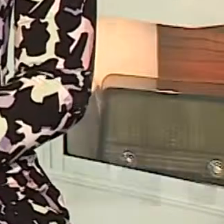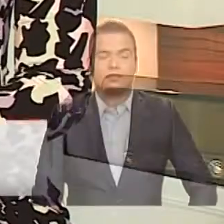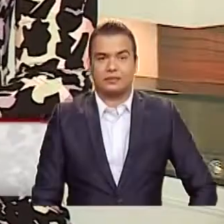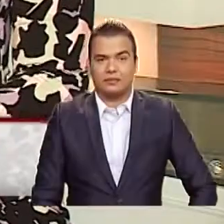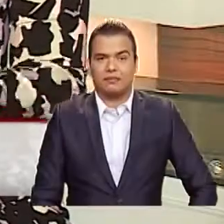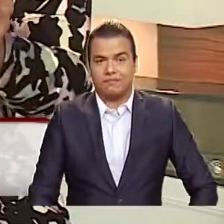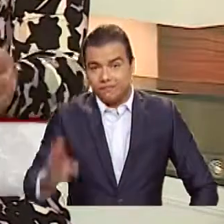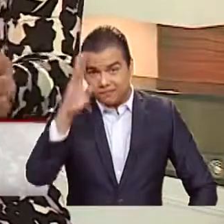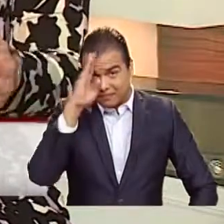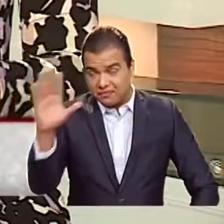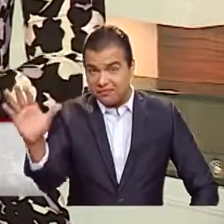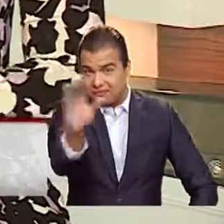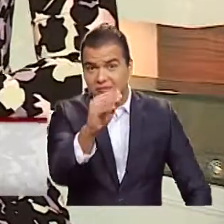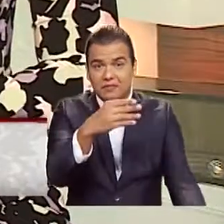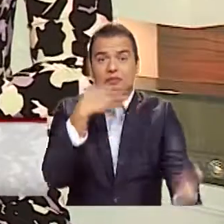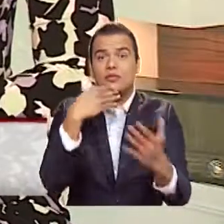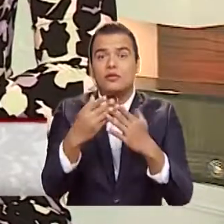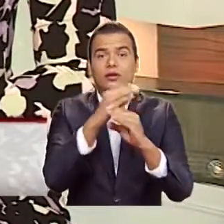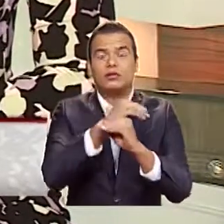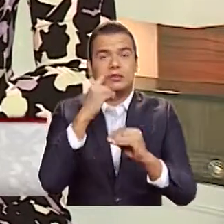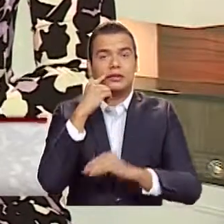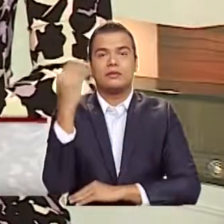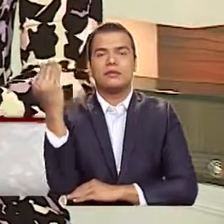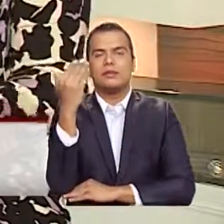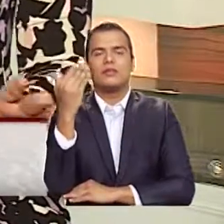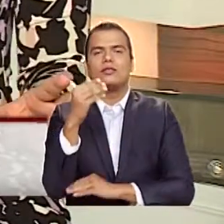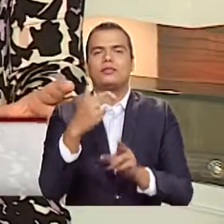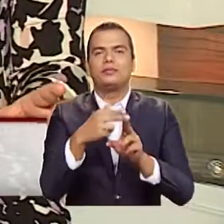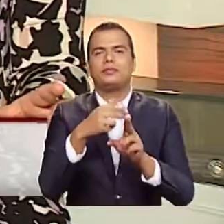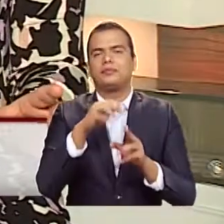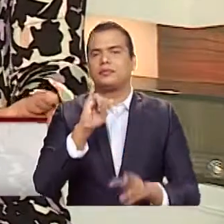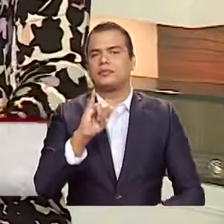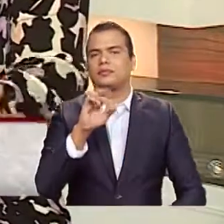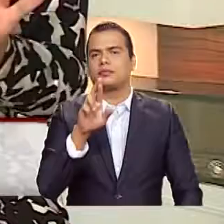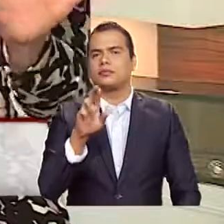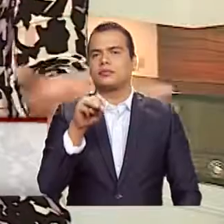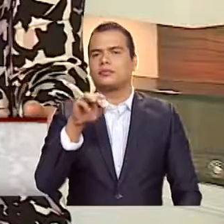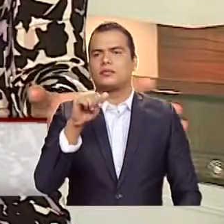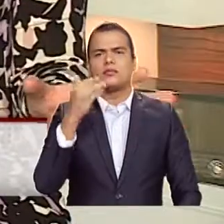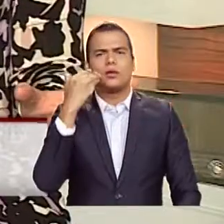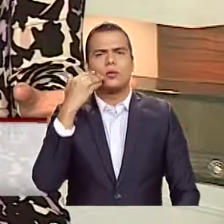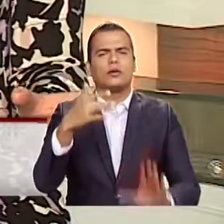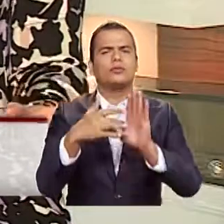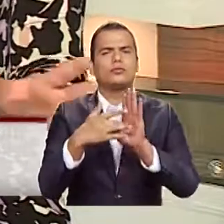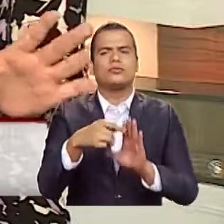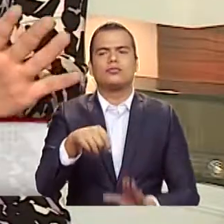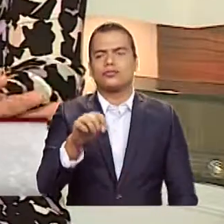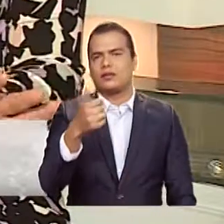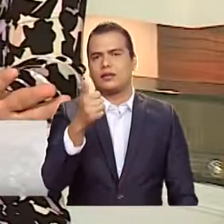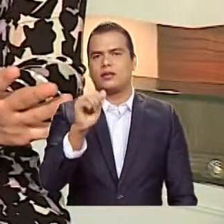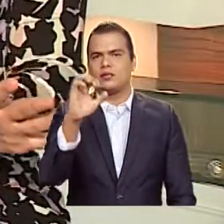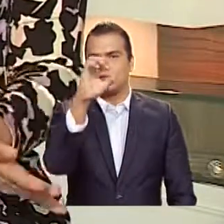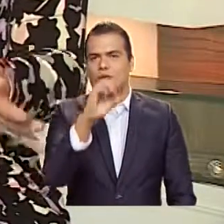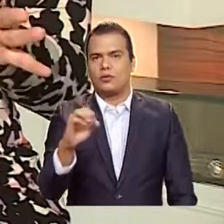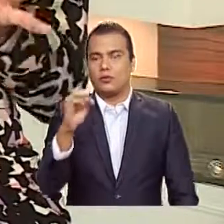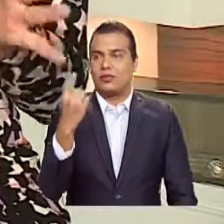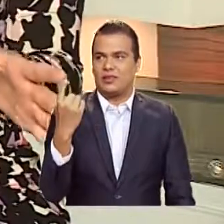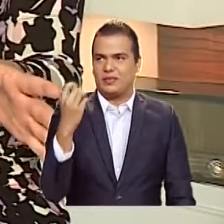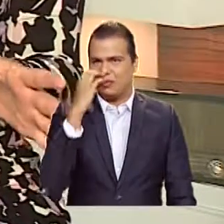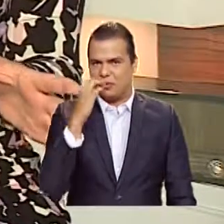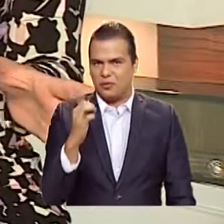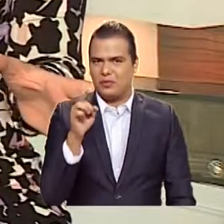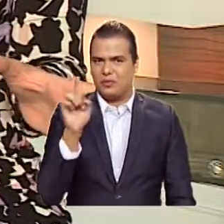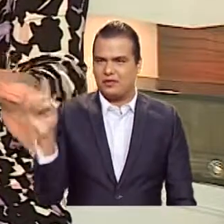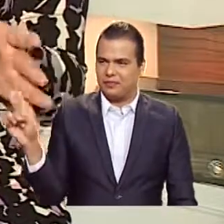Hola, muy buenas noches, así es, Irma se estrena el 10 de octubre en todas las salas del país. Ayer les contamos sobre el actor natural que le da